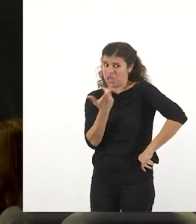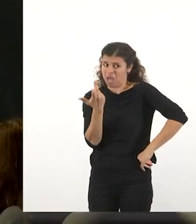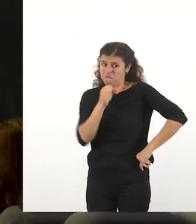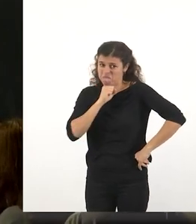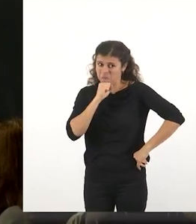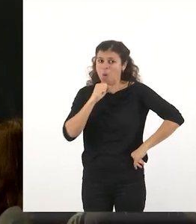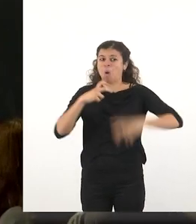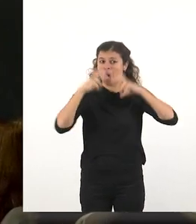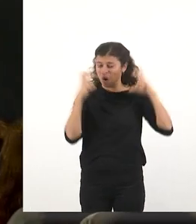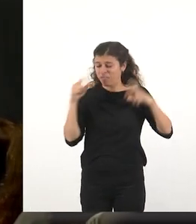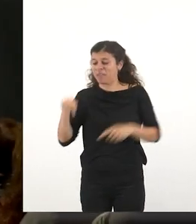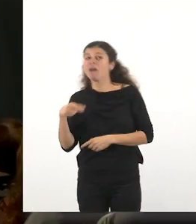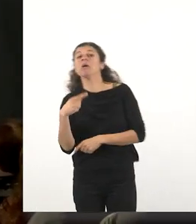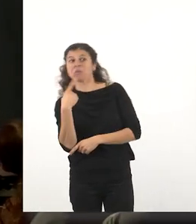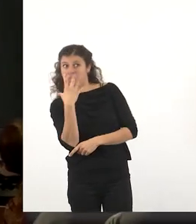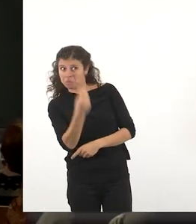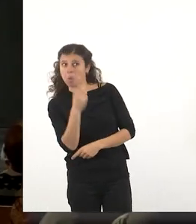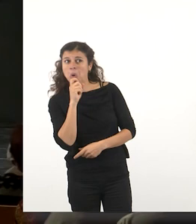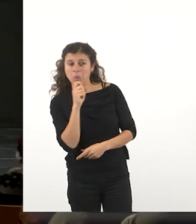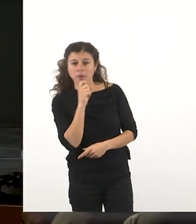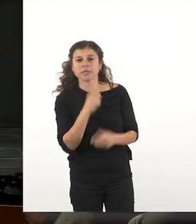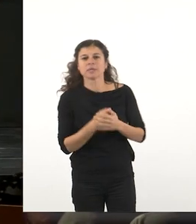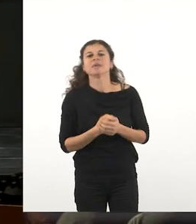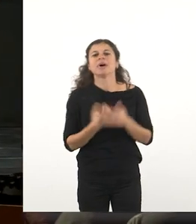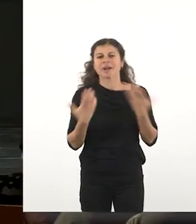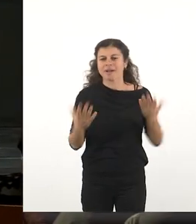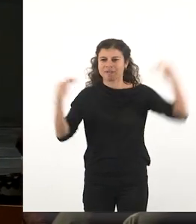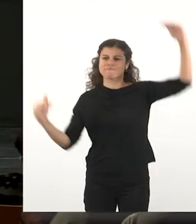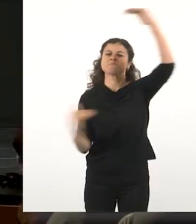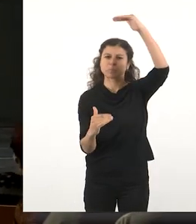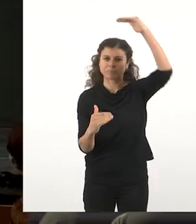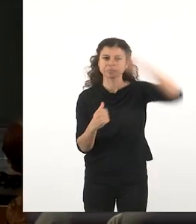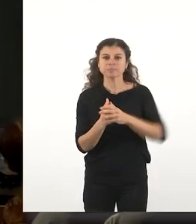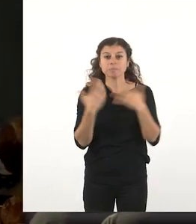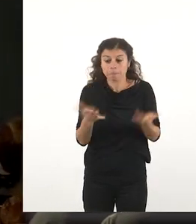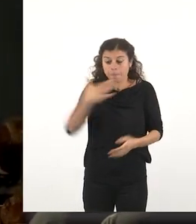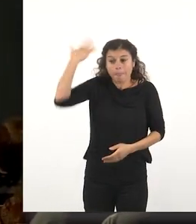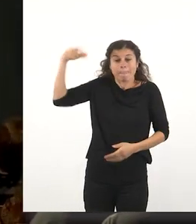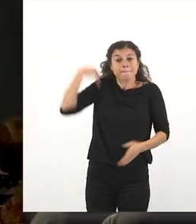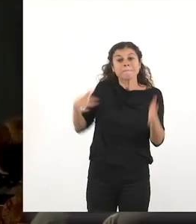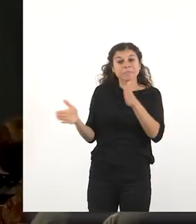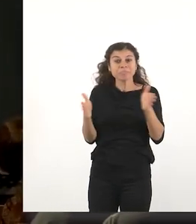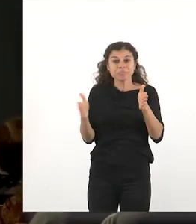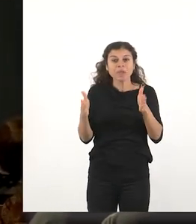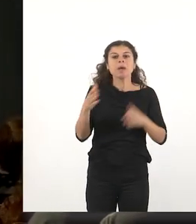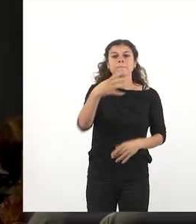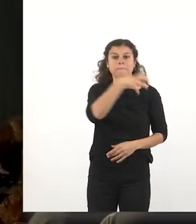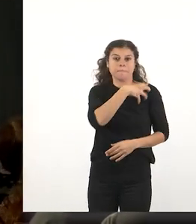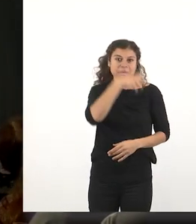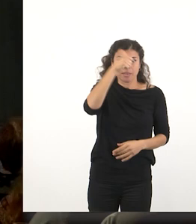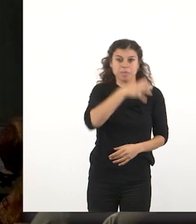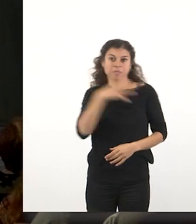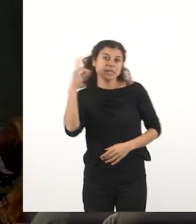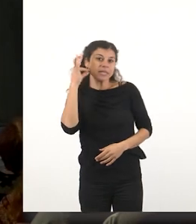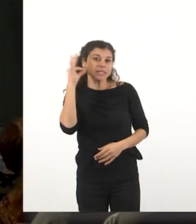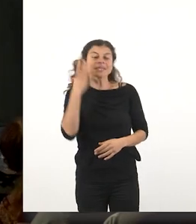gorda. Cada quien en su sitio, hostia, que nadie se mueva. En mi época, el príncipe y la princesa eran de la misma edad. O el chaval le